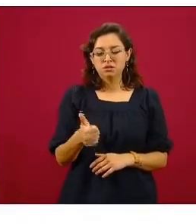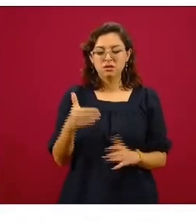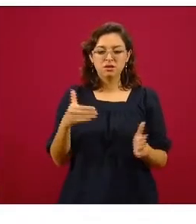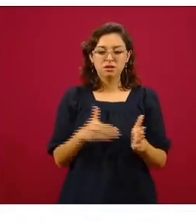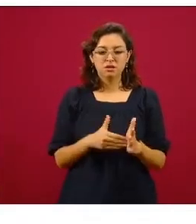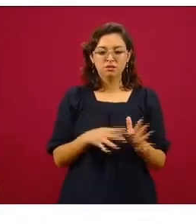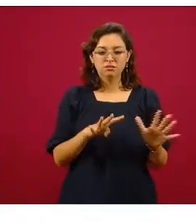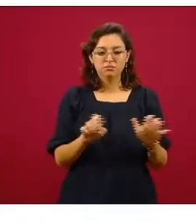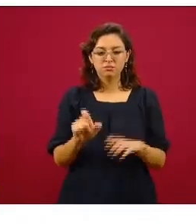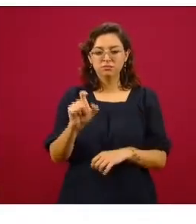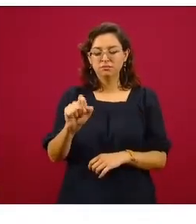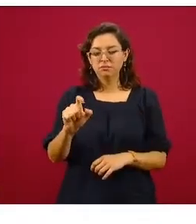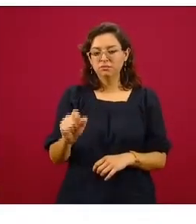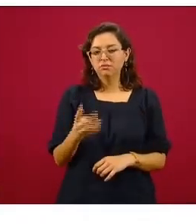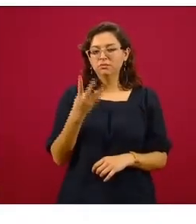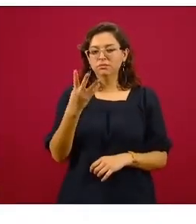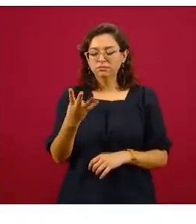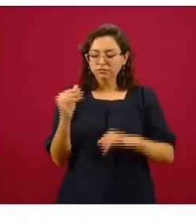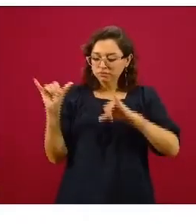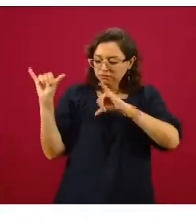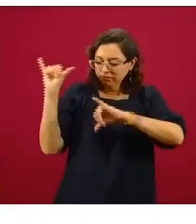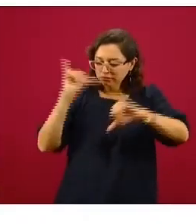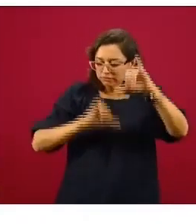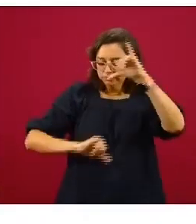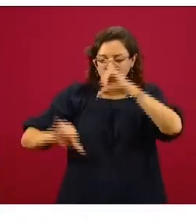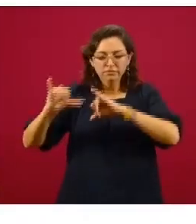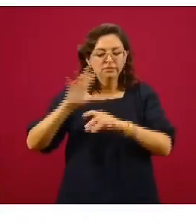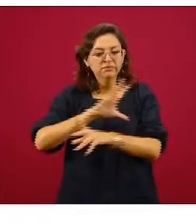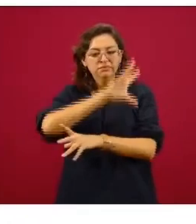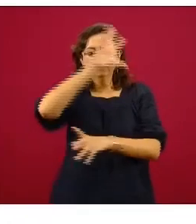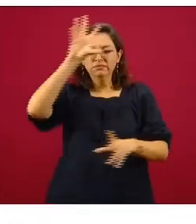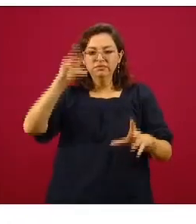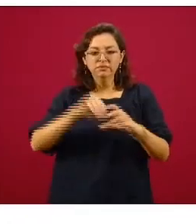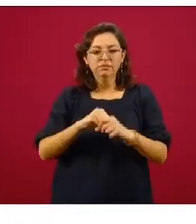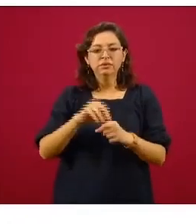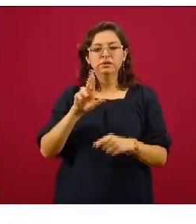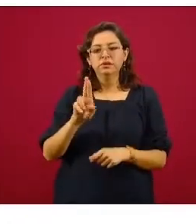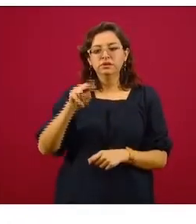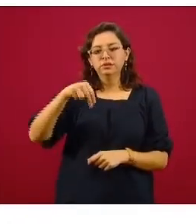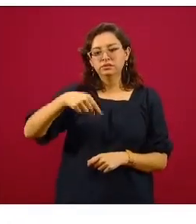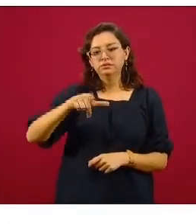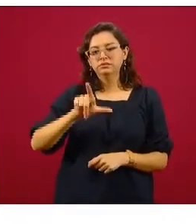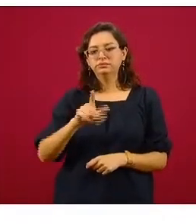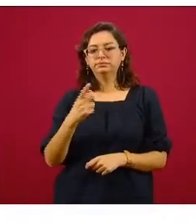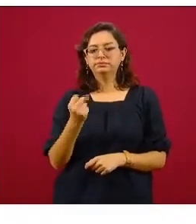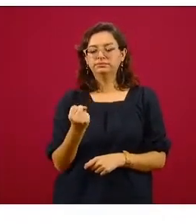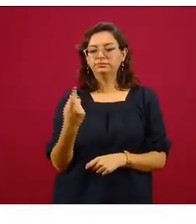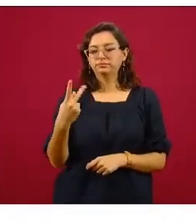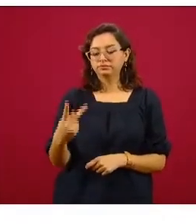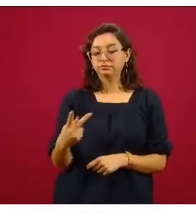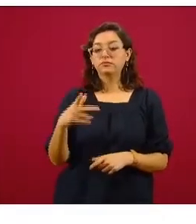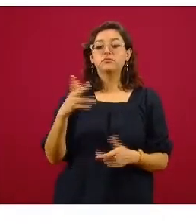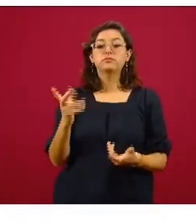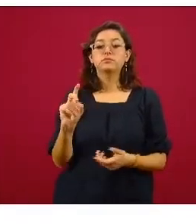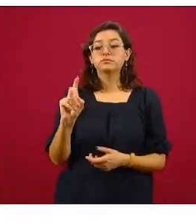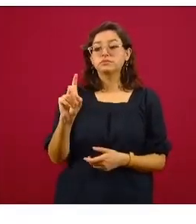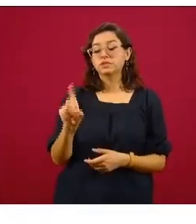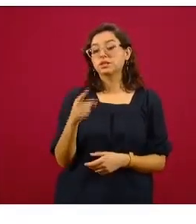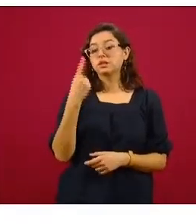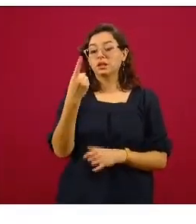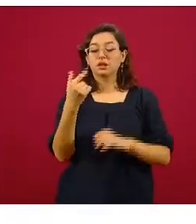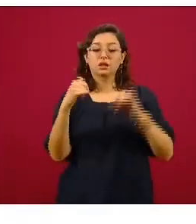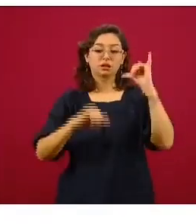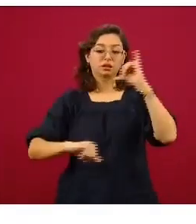296.924 son las que hasta el momento se han realizado en toda la red nacional de laboratorios de salud pública, que incluyen a los 31